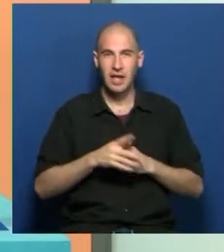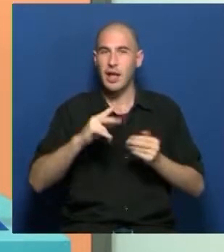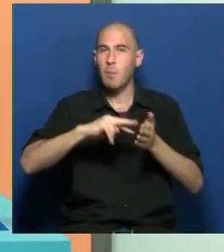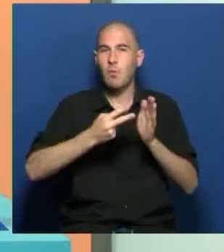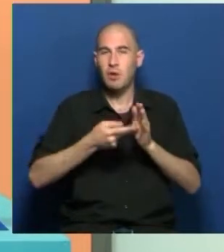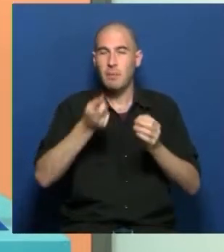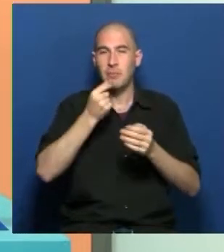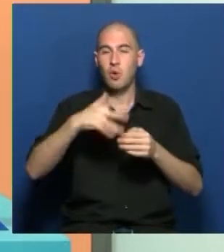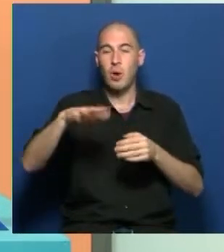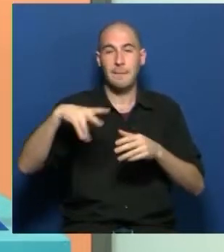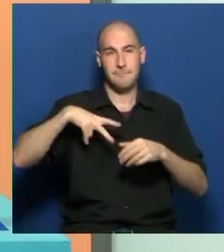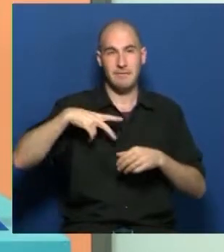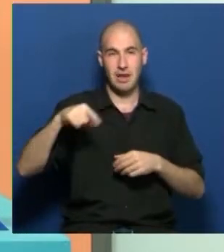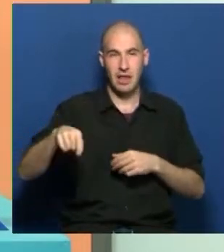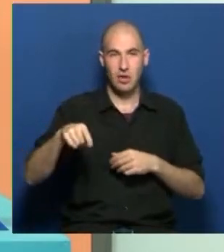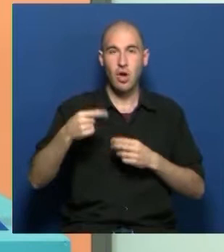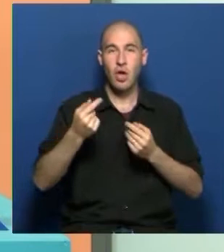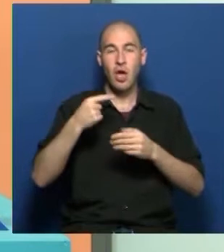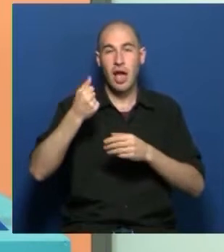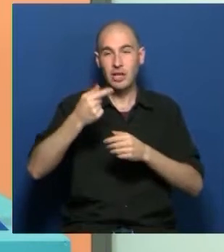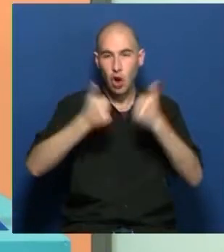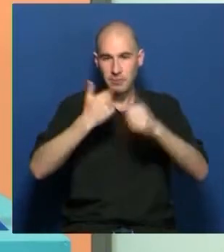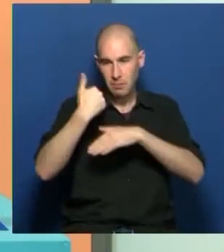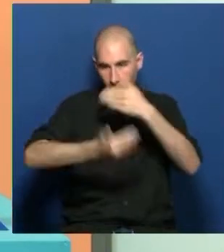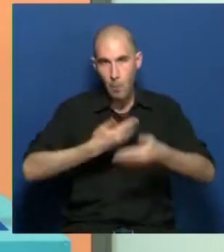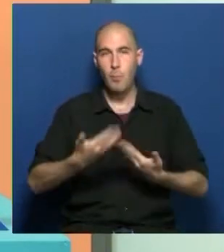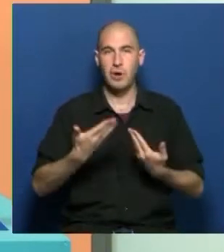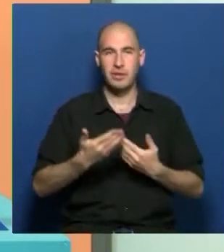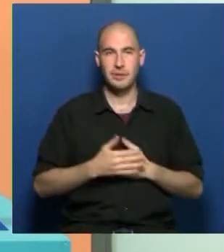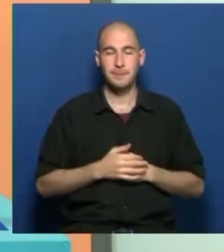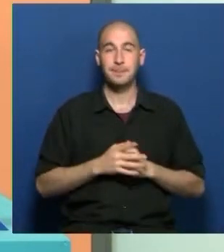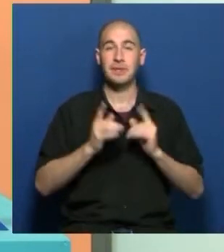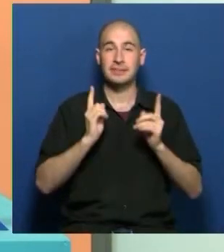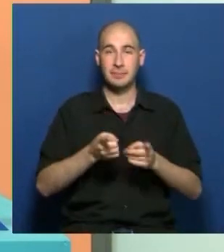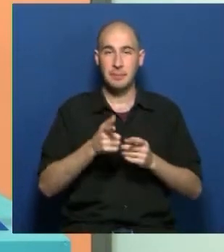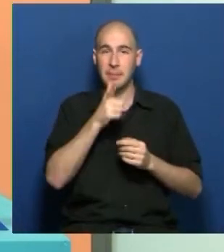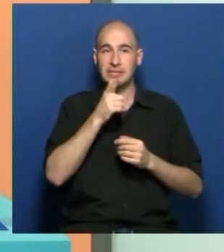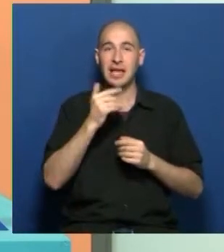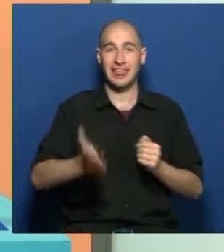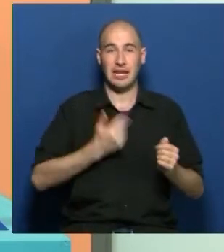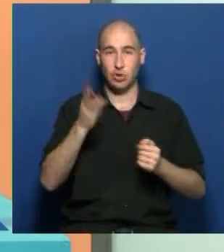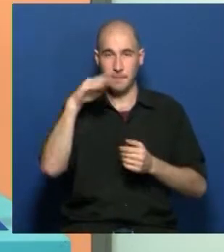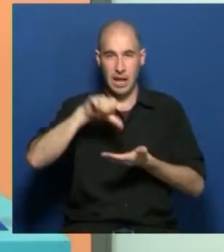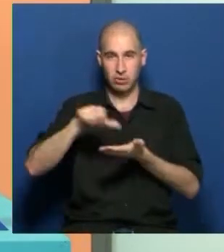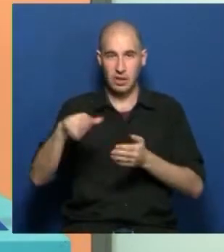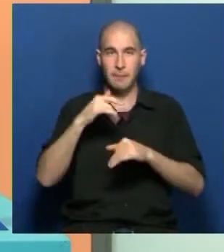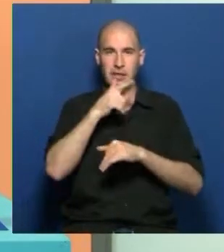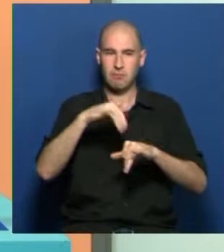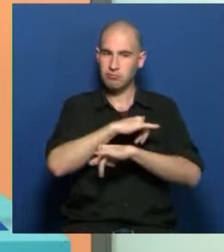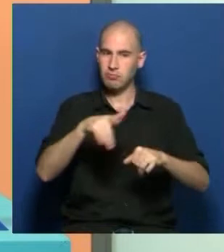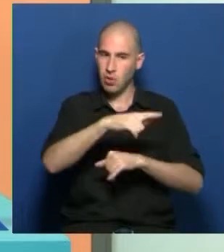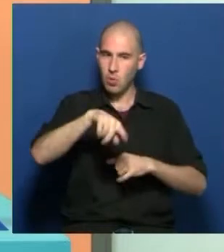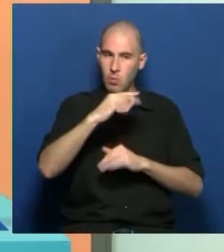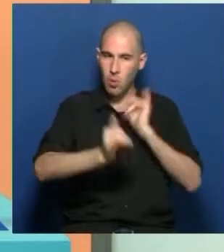dificultades, sobre todo el sector privado, para poder seguir siendo competitivo. Y por lo tanto creo que Sturzenegger lo que ha mandado es una señal al